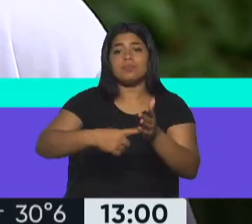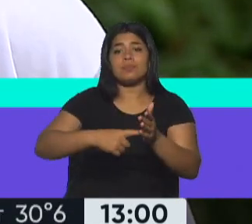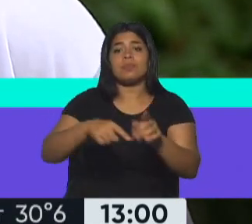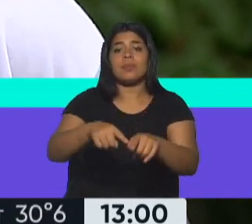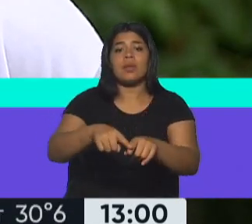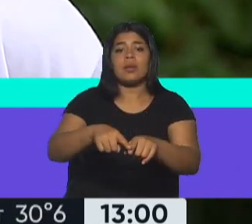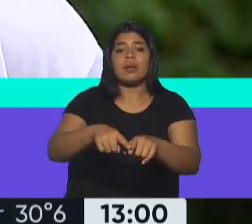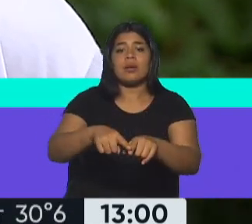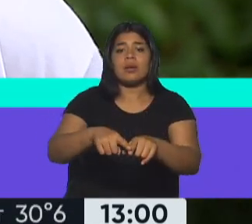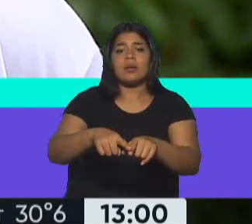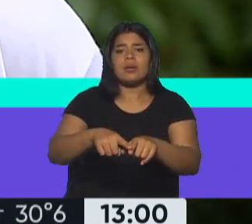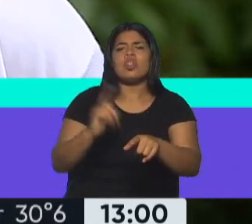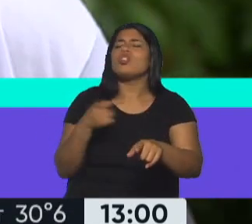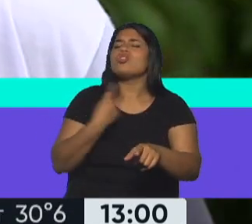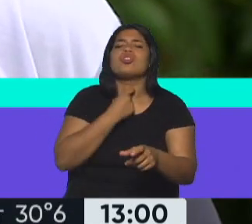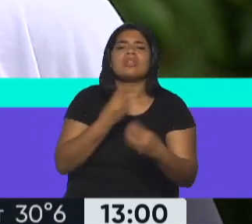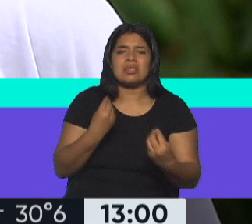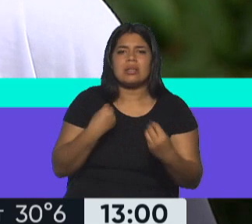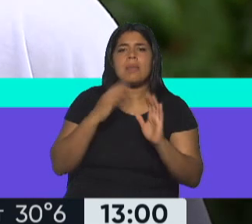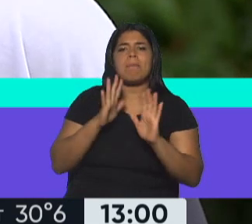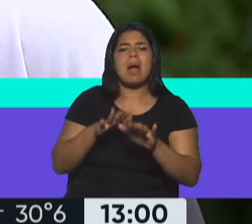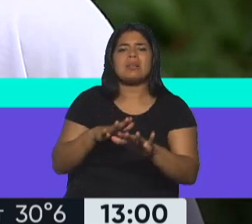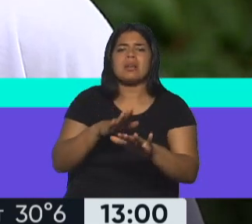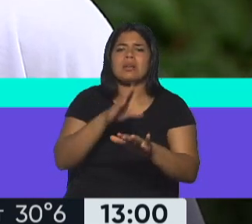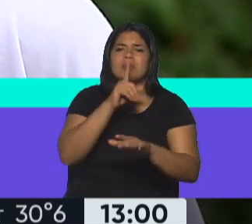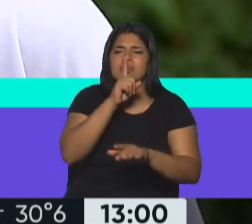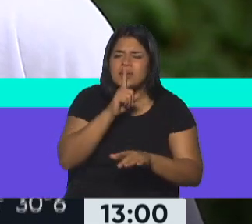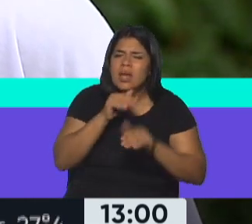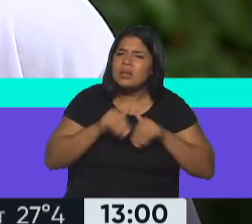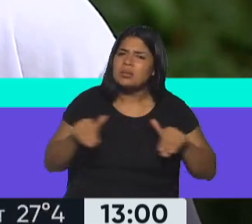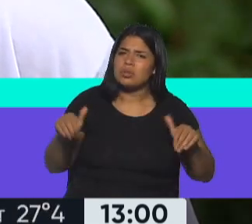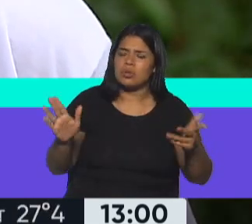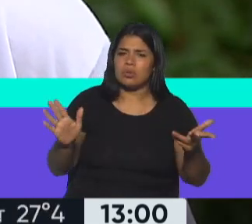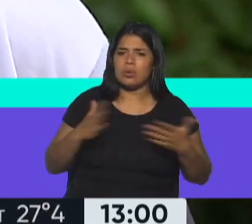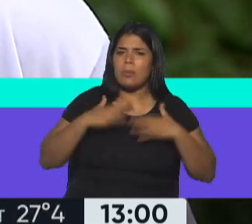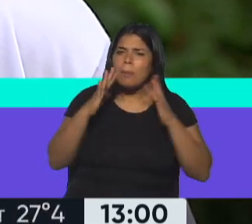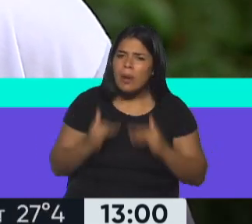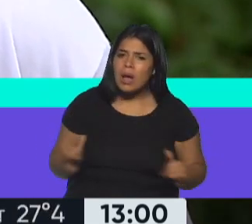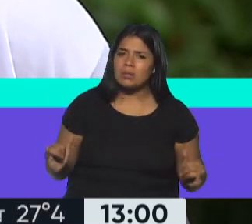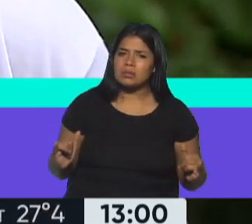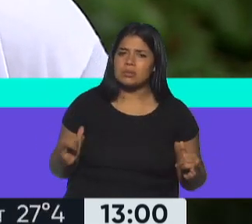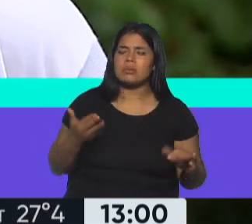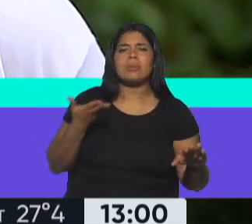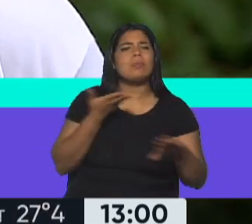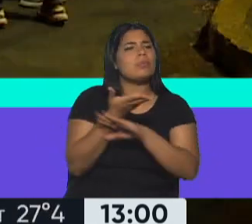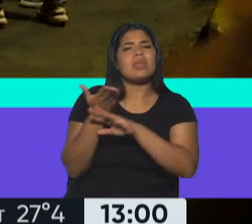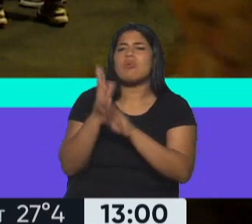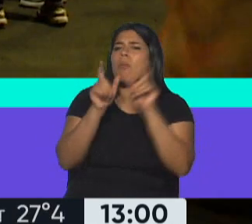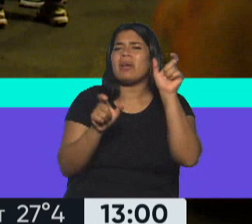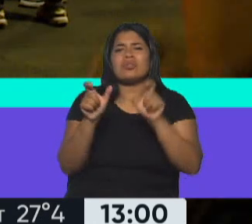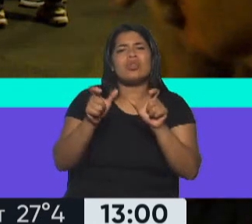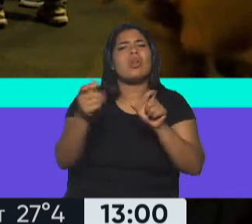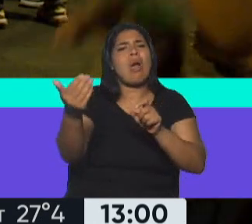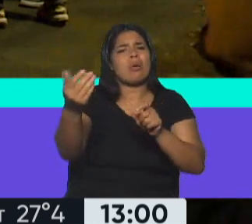una marcha tranquila en paz en silencio lo que le pedimos así a todo el pueblo que nos acompañe que